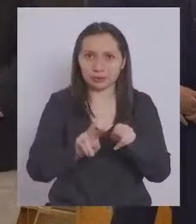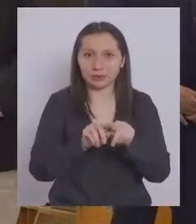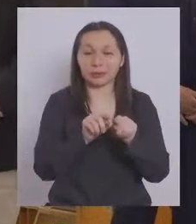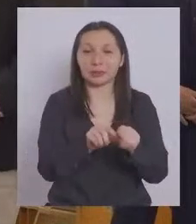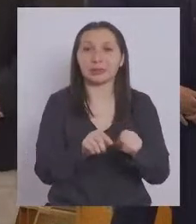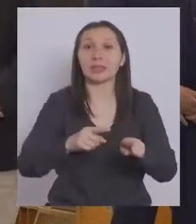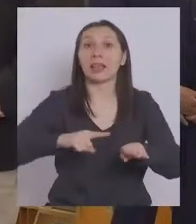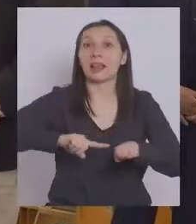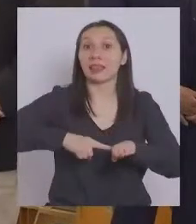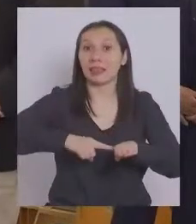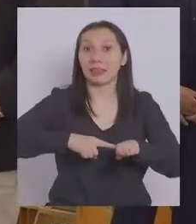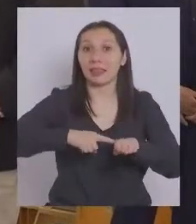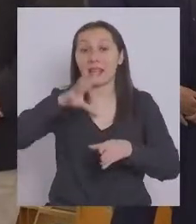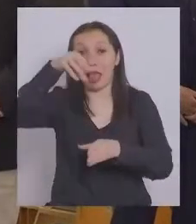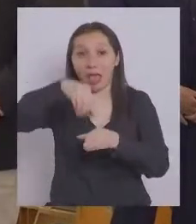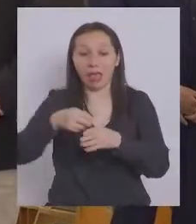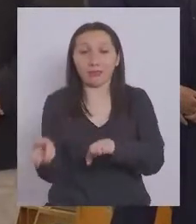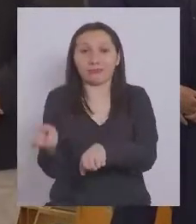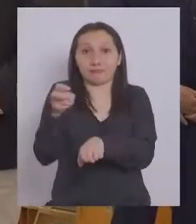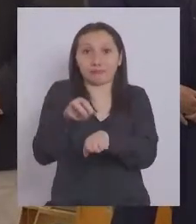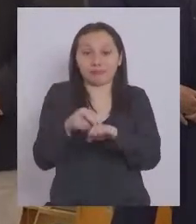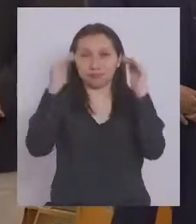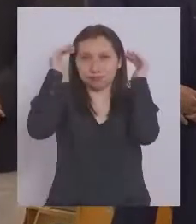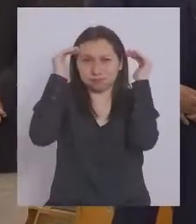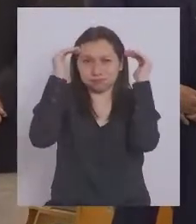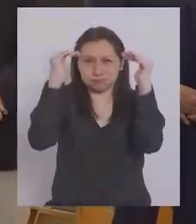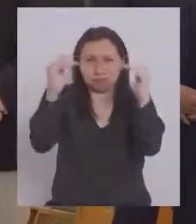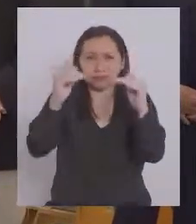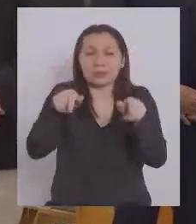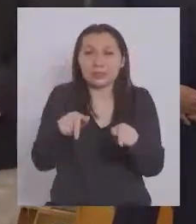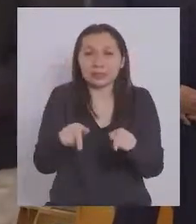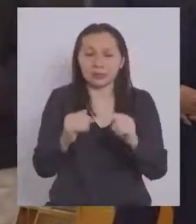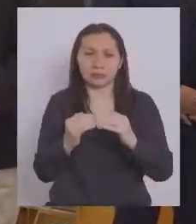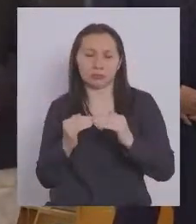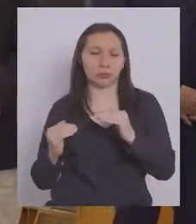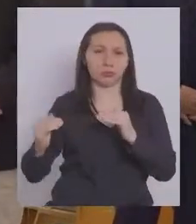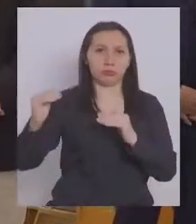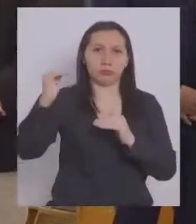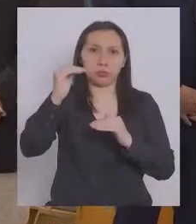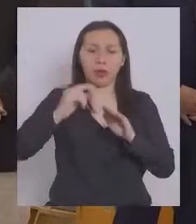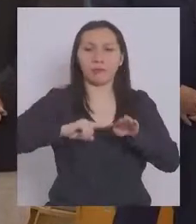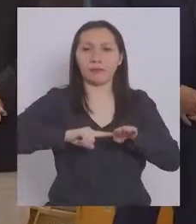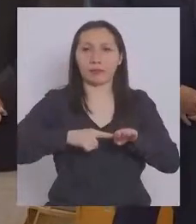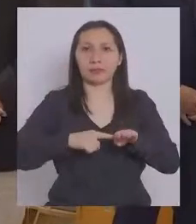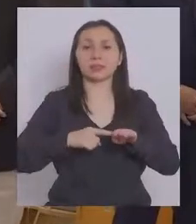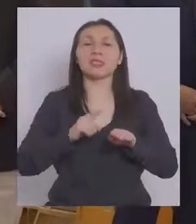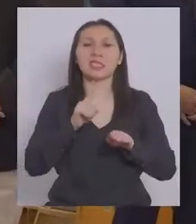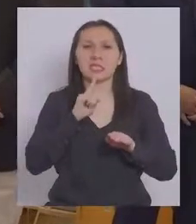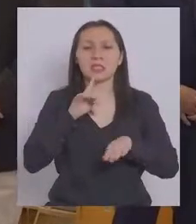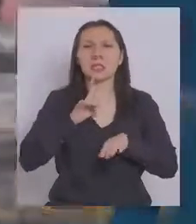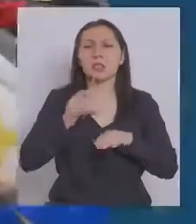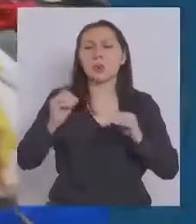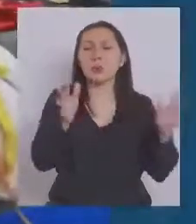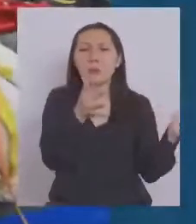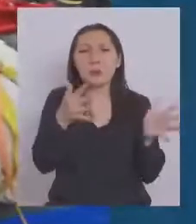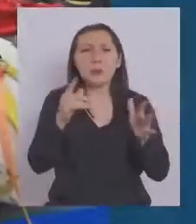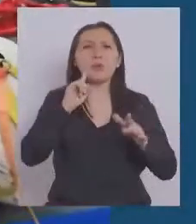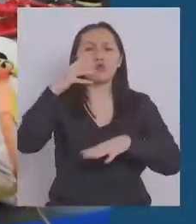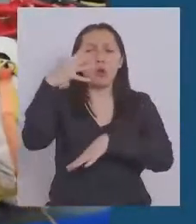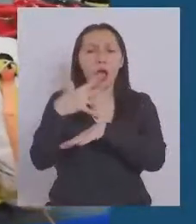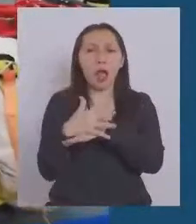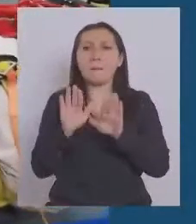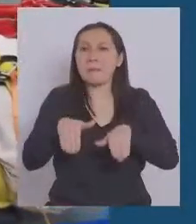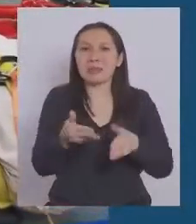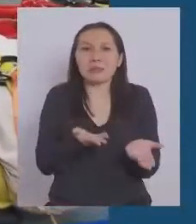La tecnología dentro de los carros es la más avanzada. Son carros climatizados, van a tener los